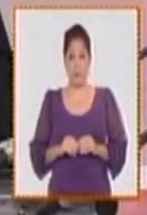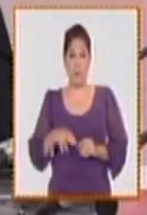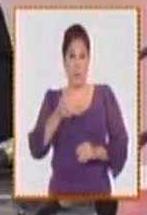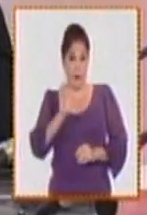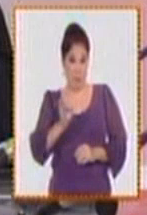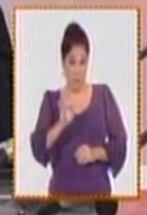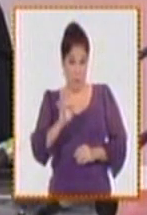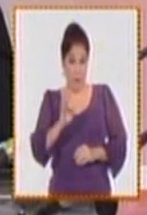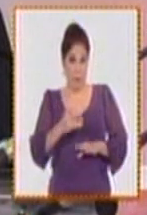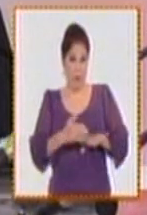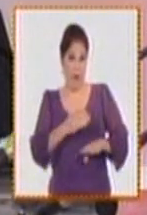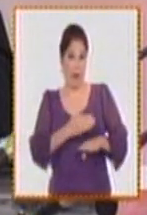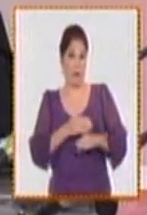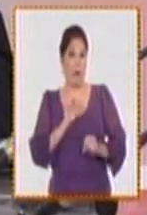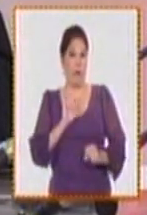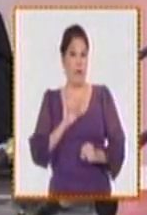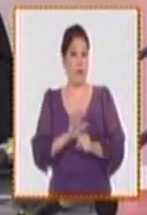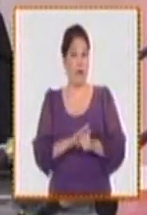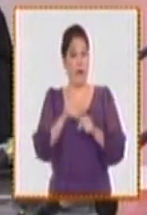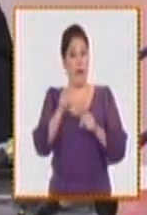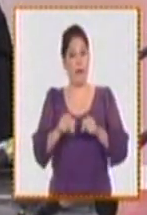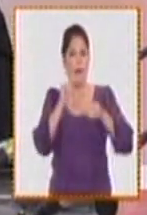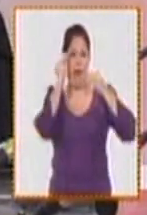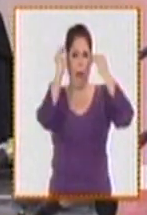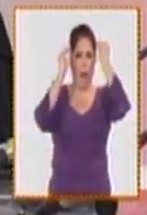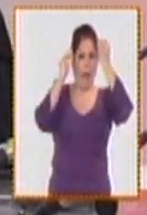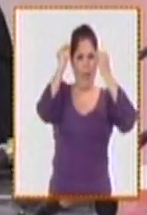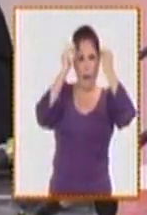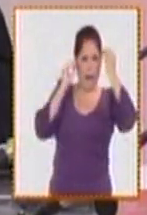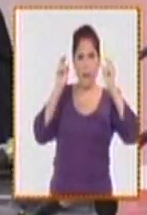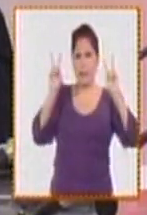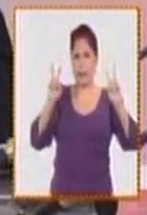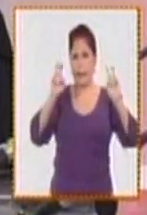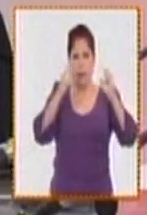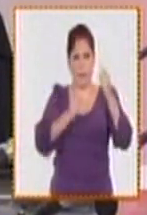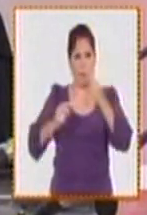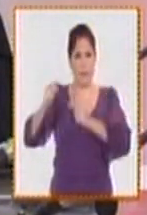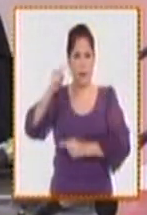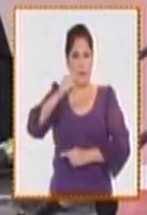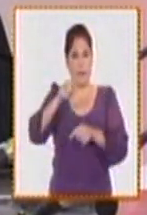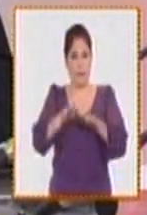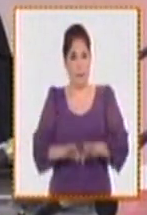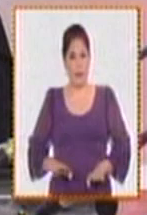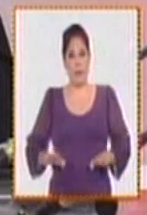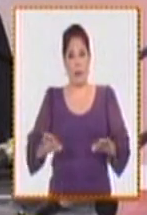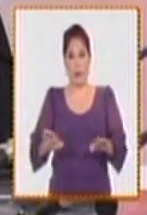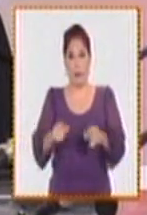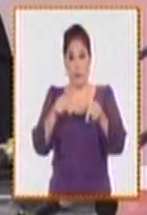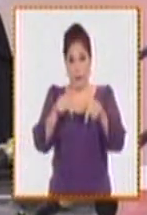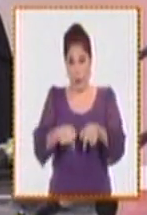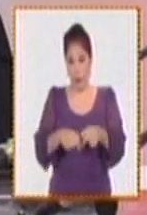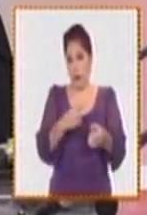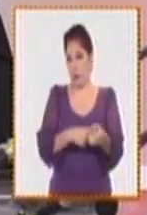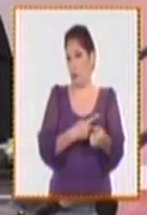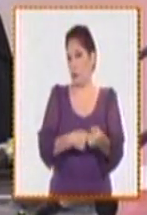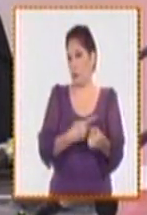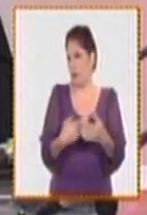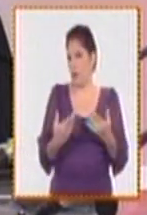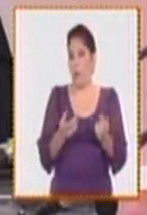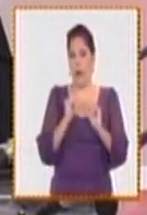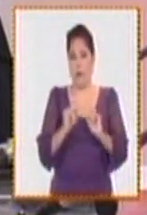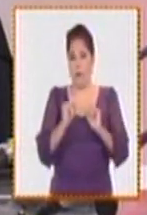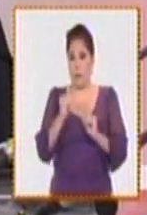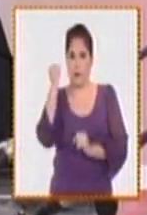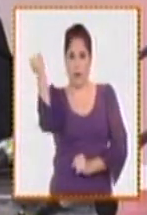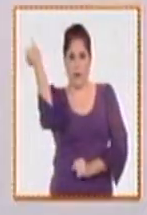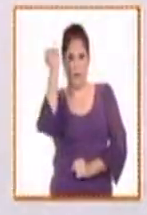Y antes de comenzar este análisis del tema principal de nuestra mesa redonda, vamos como es habitual a nuestra sección La